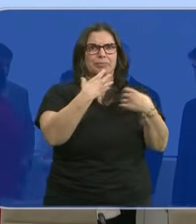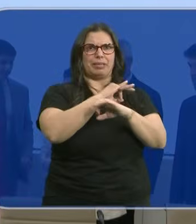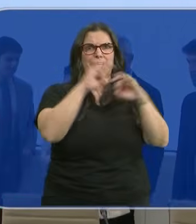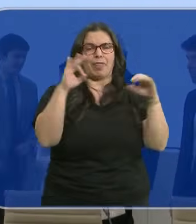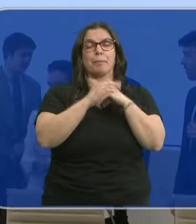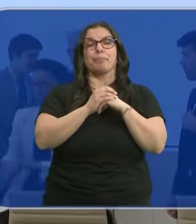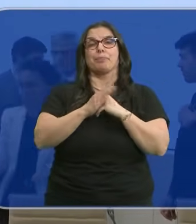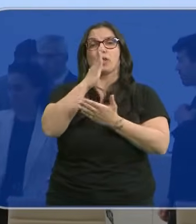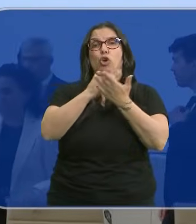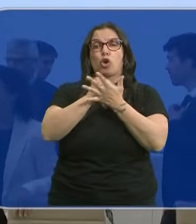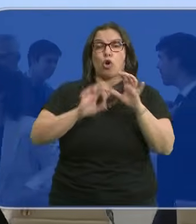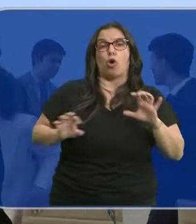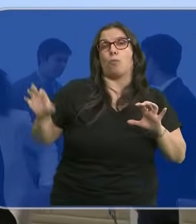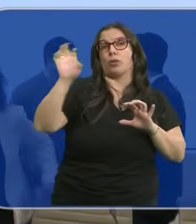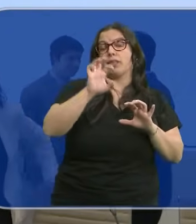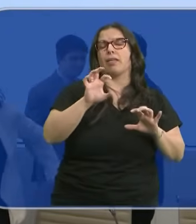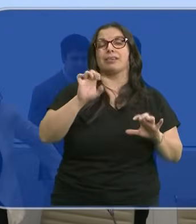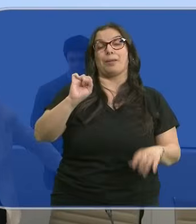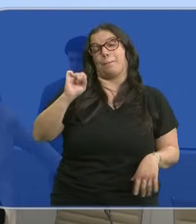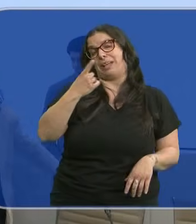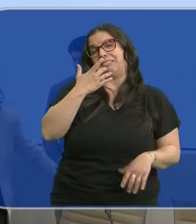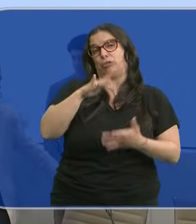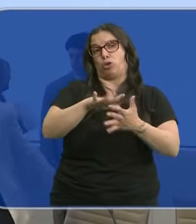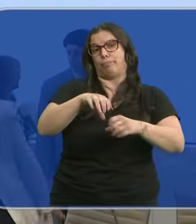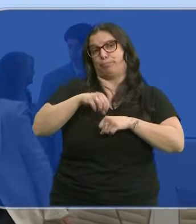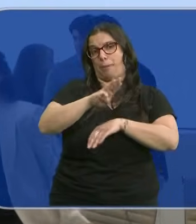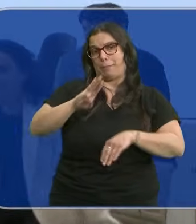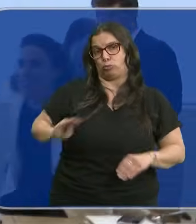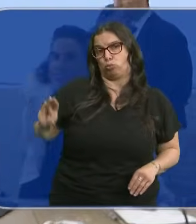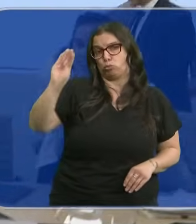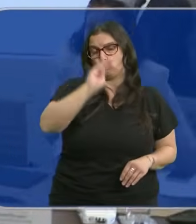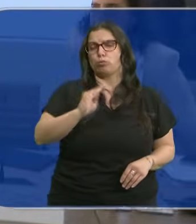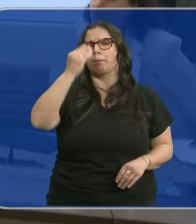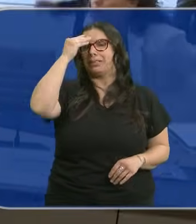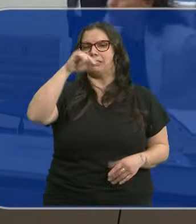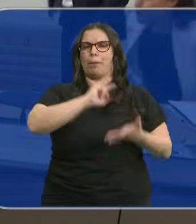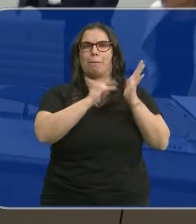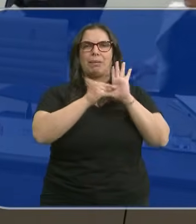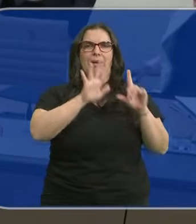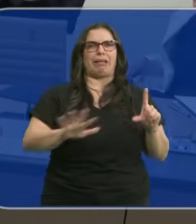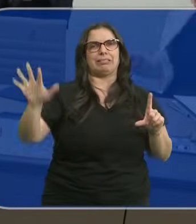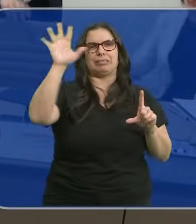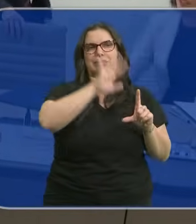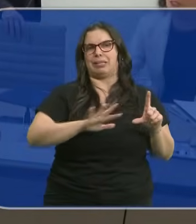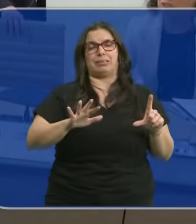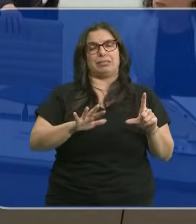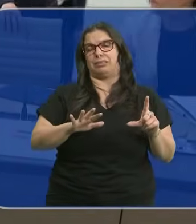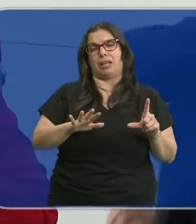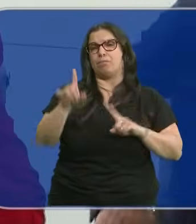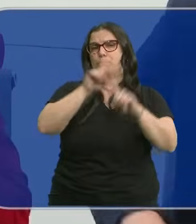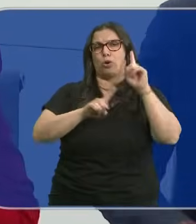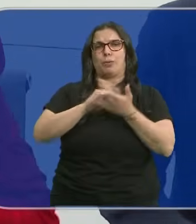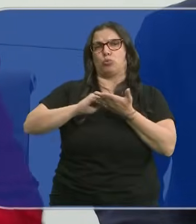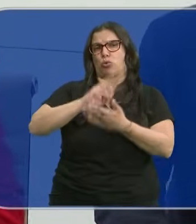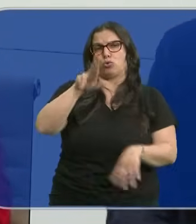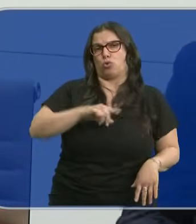Desde las diferentes comunidades autónomas, sobre todo las gobernadas por el Partido Popular, consideran que este plan estatal no terminará con el